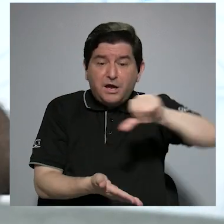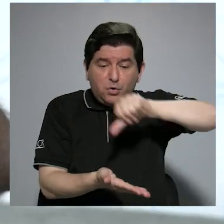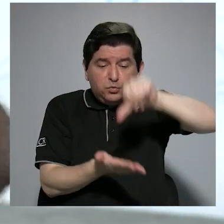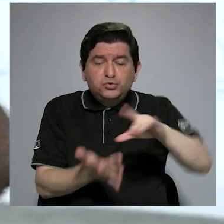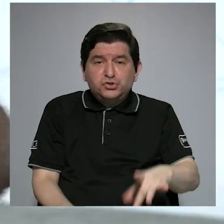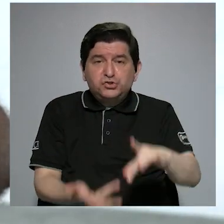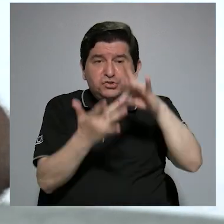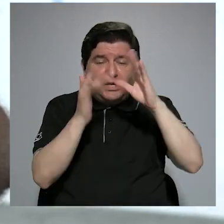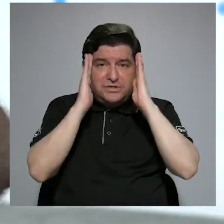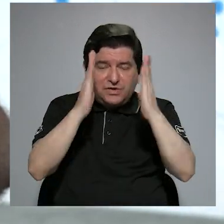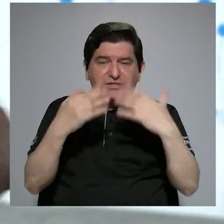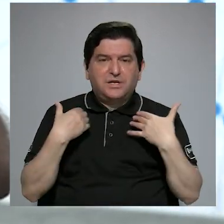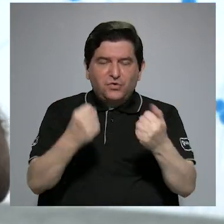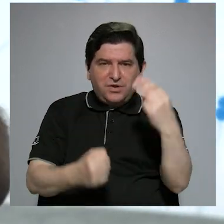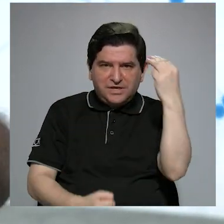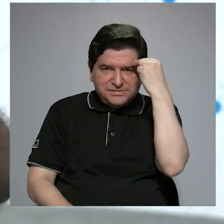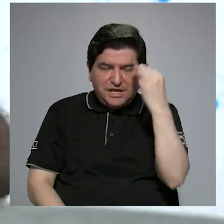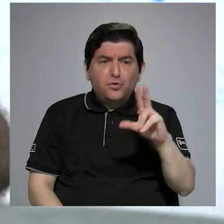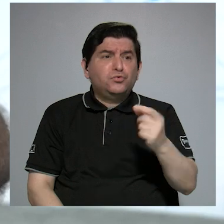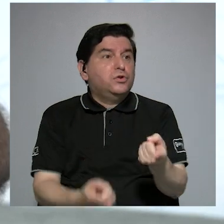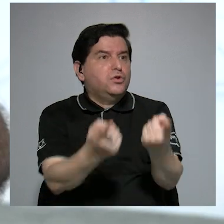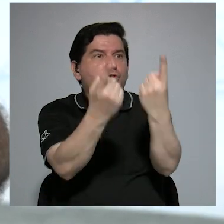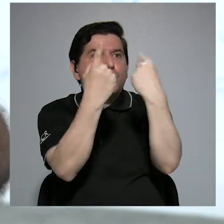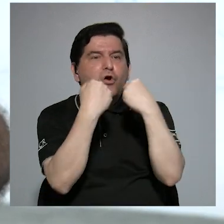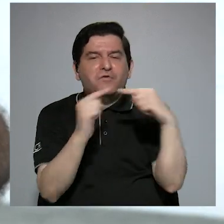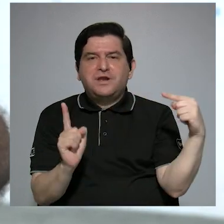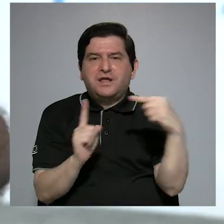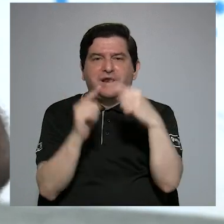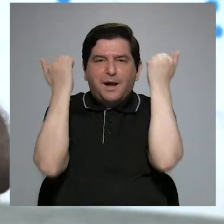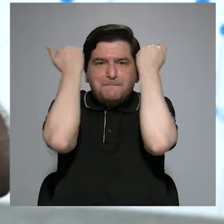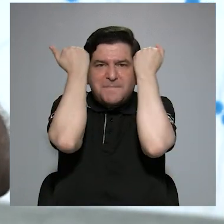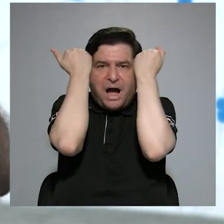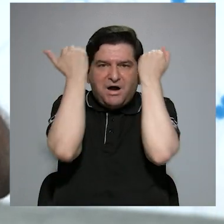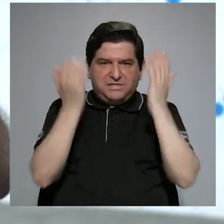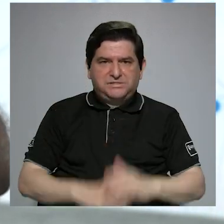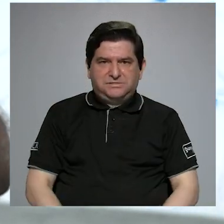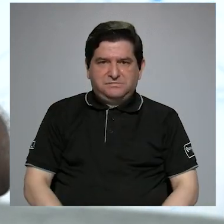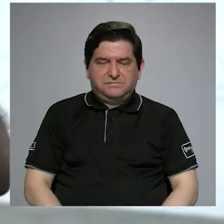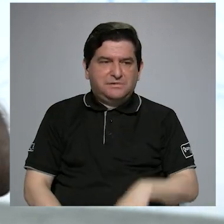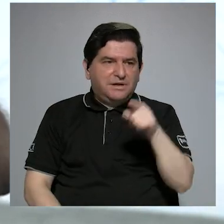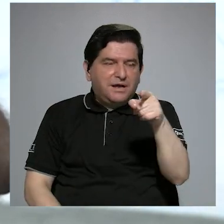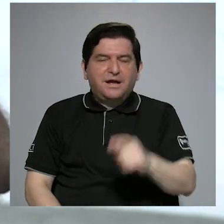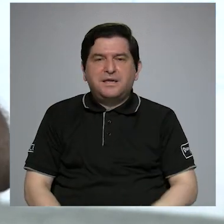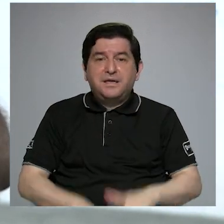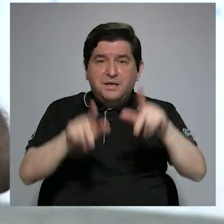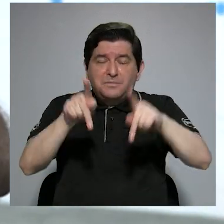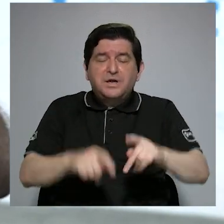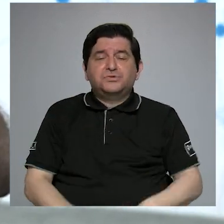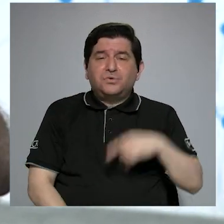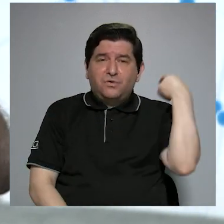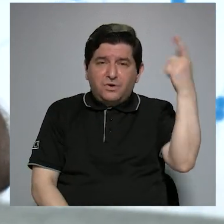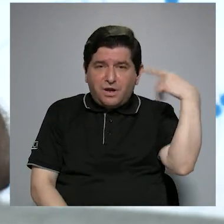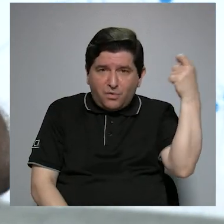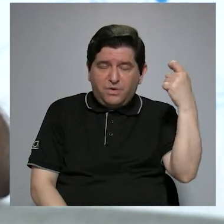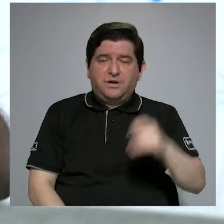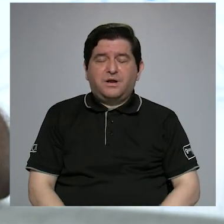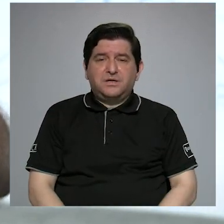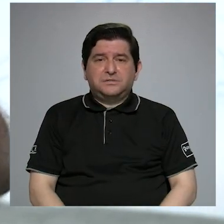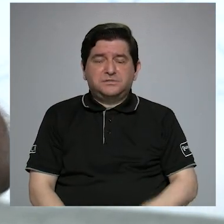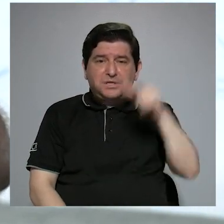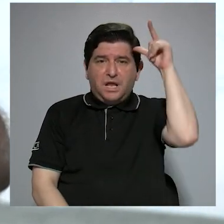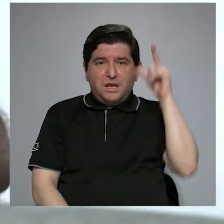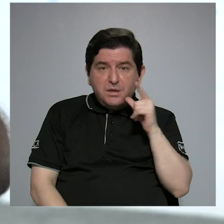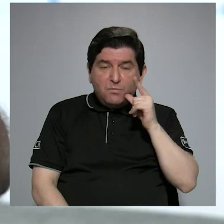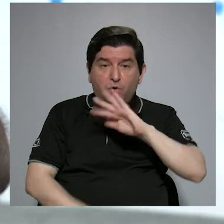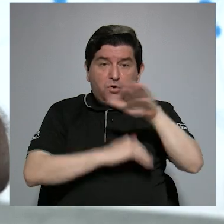centro especializado en atención en salud mental y nadie tenga que venir hasta Pavas, ¿verdad? En Pavas hay gente de Guanacaste, gente de